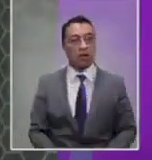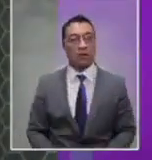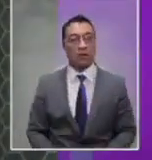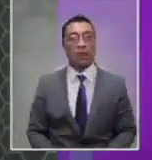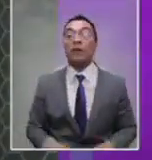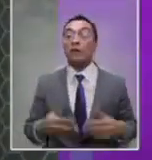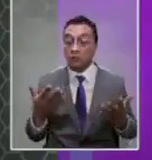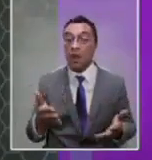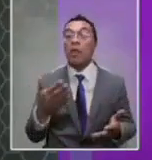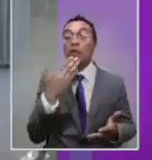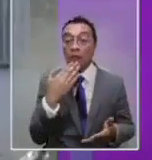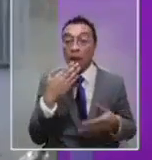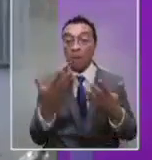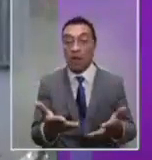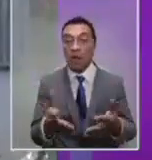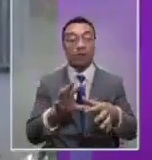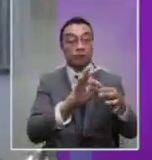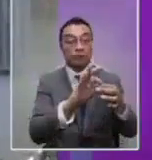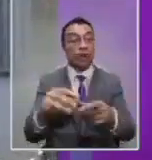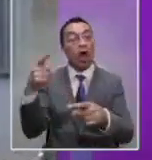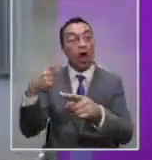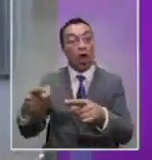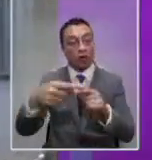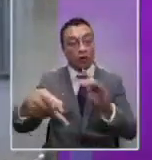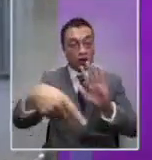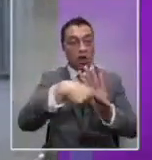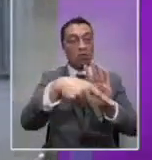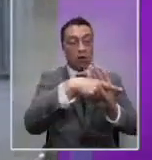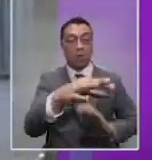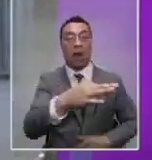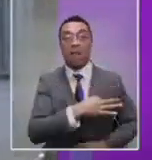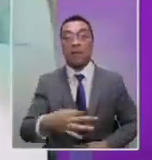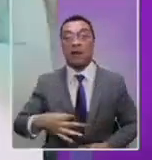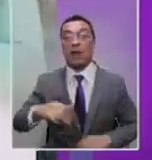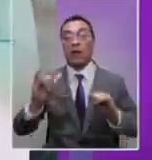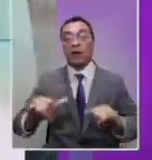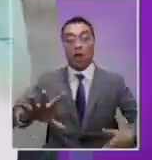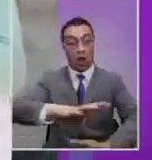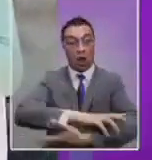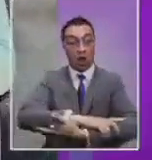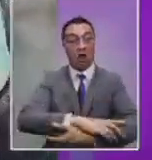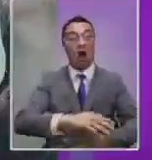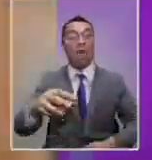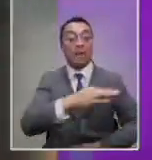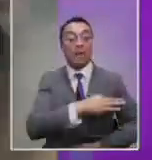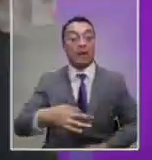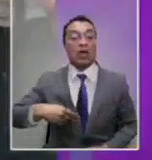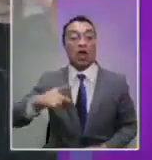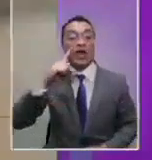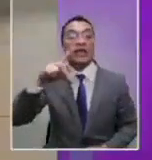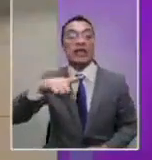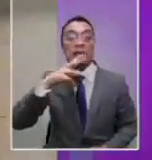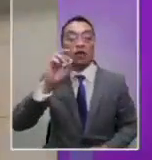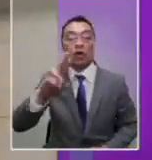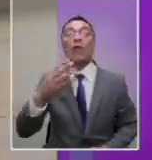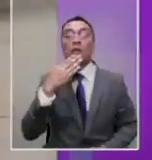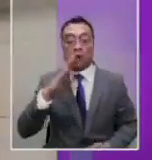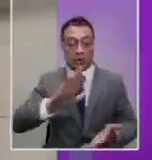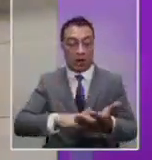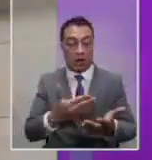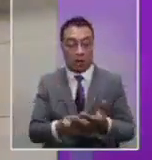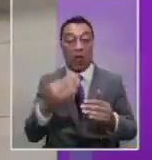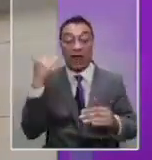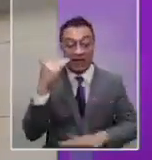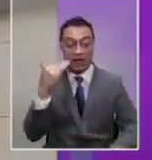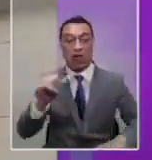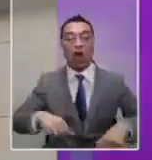nacionales. Asimismo, en el contexto de otras normativas ministeriales y convenios con el Ministerio del Interior, se asegura la